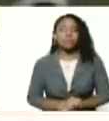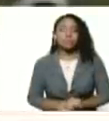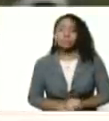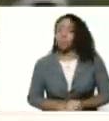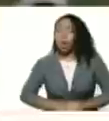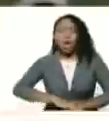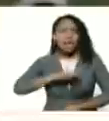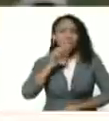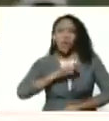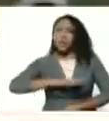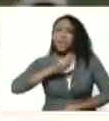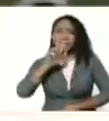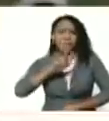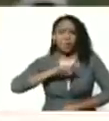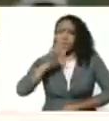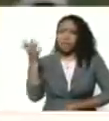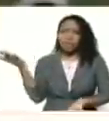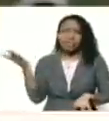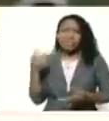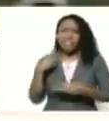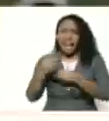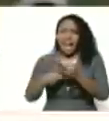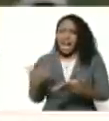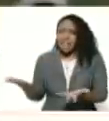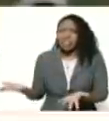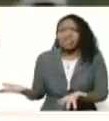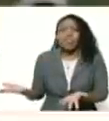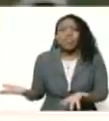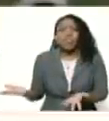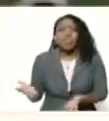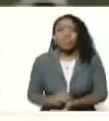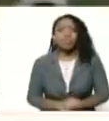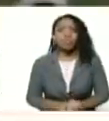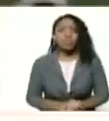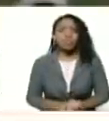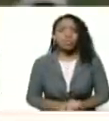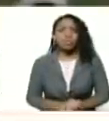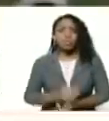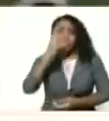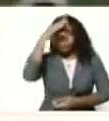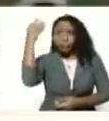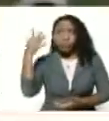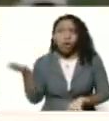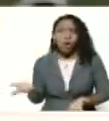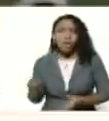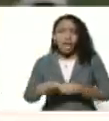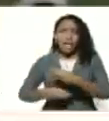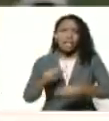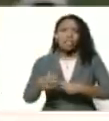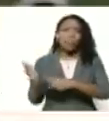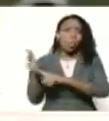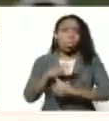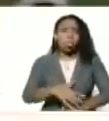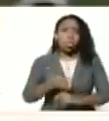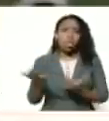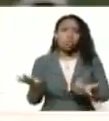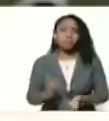Cruel, despiadado, irracional, extremista. Donald Trump, extremista,